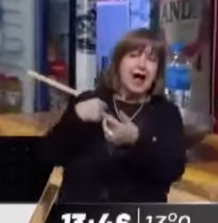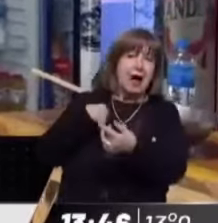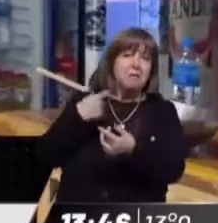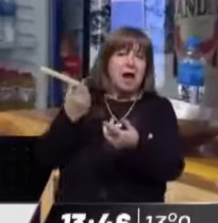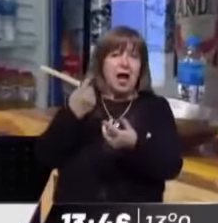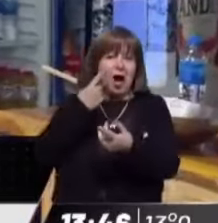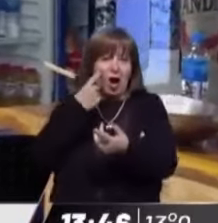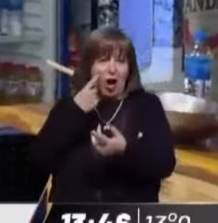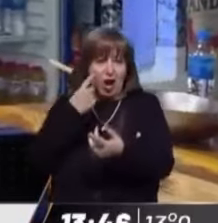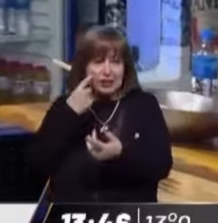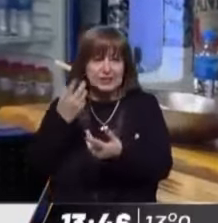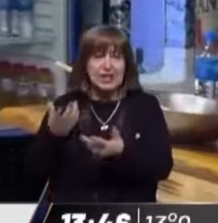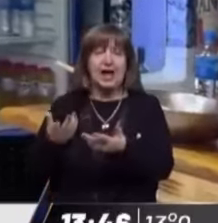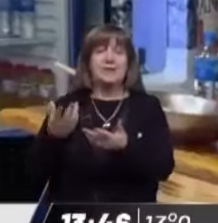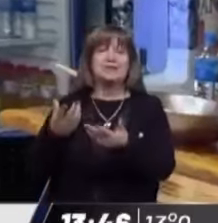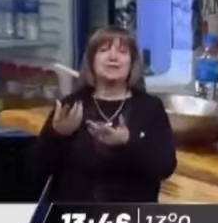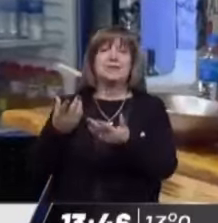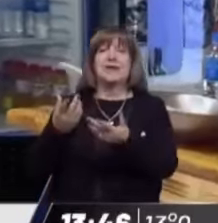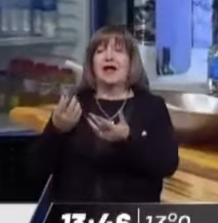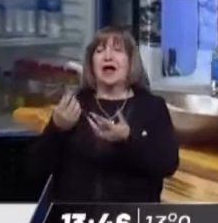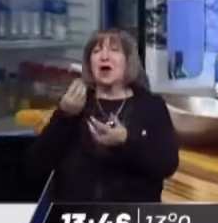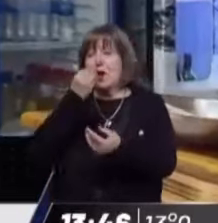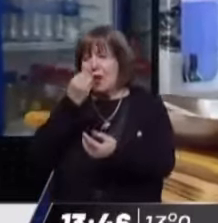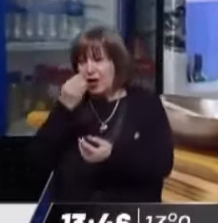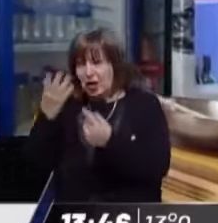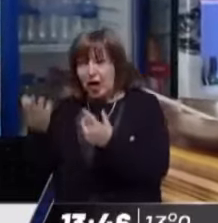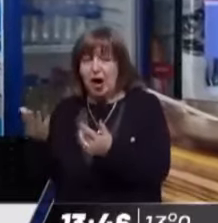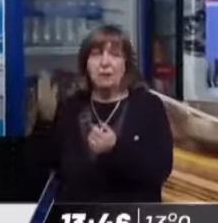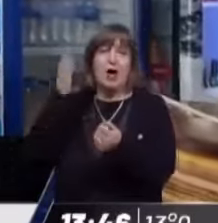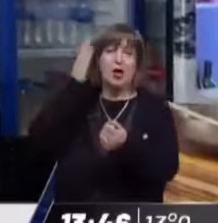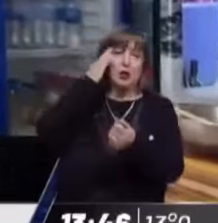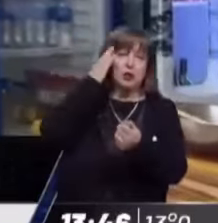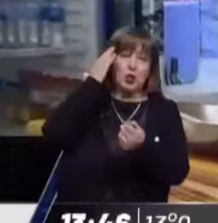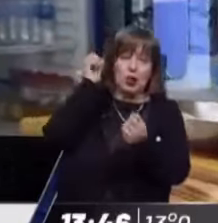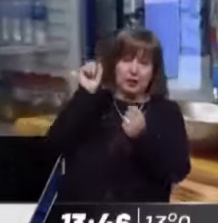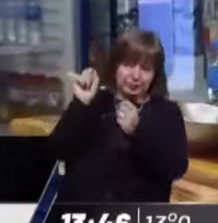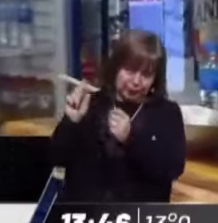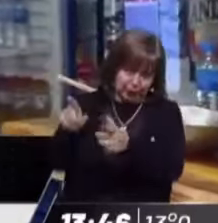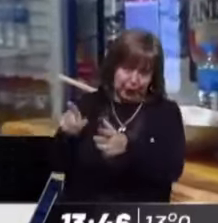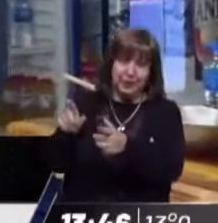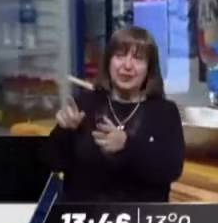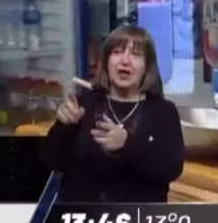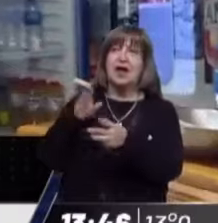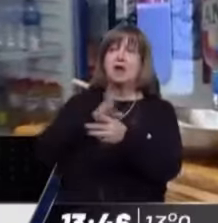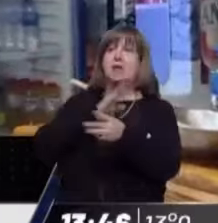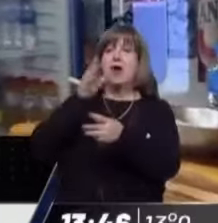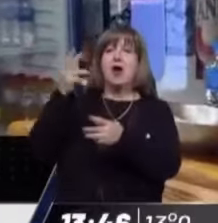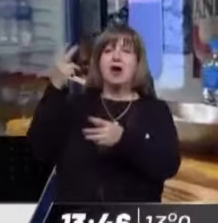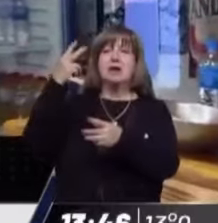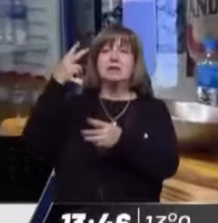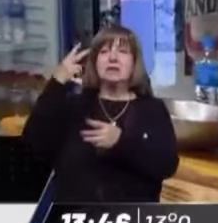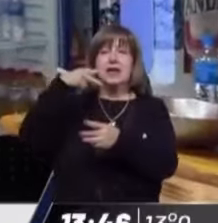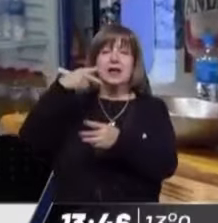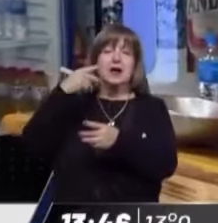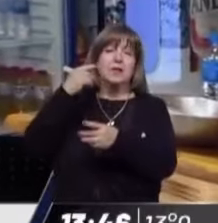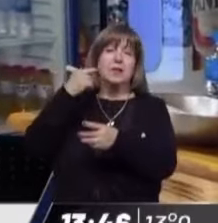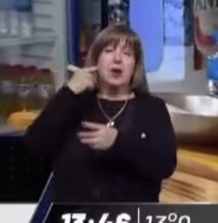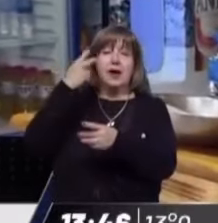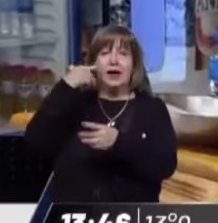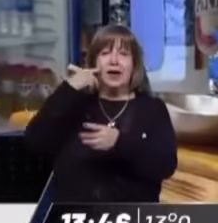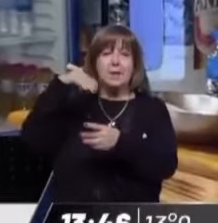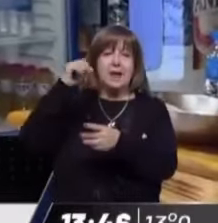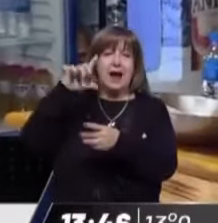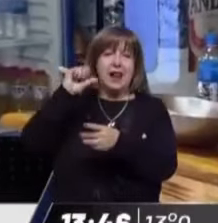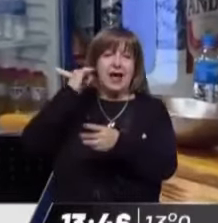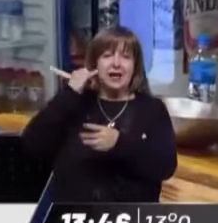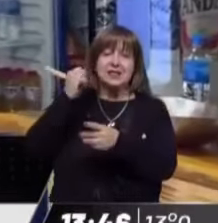Conocer los lugares, si por ejemplo voy a Asia, conozco cómo comen en Asia, voy al Himalaya, entrar a través de la comida. Tal cual. Bueno, ahora la receta que